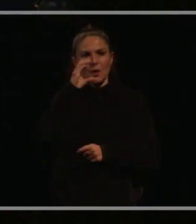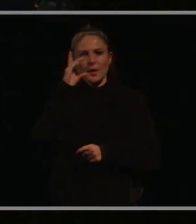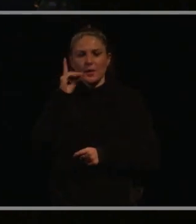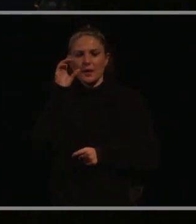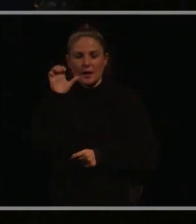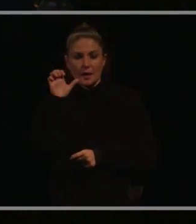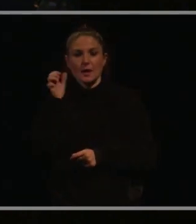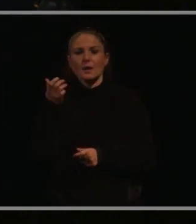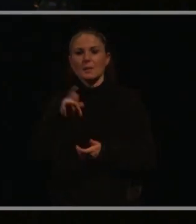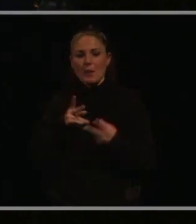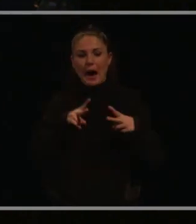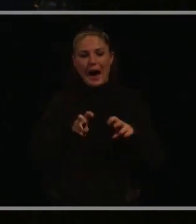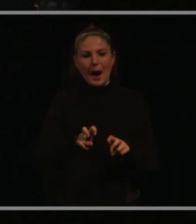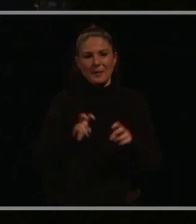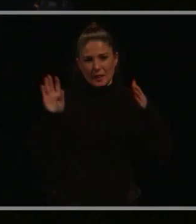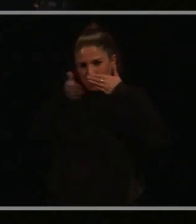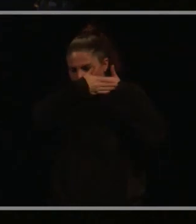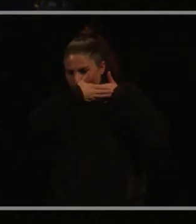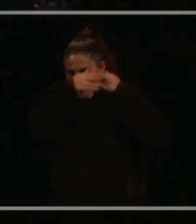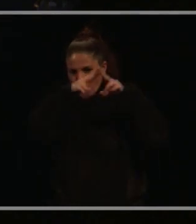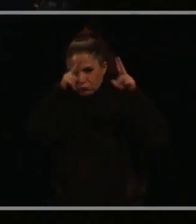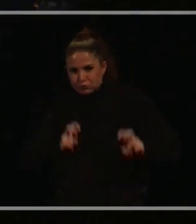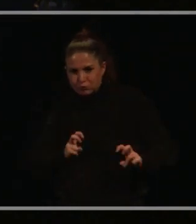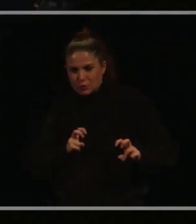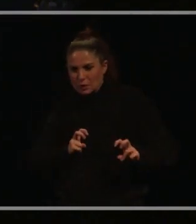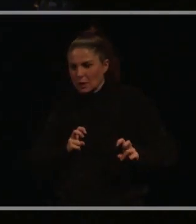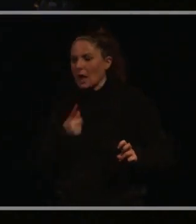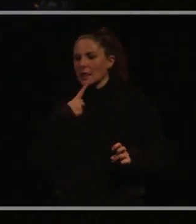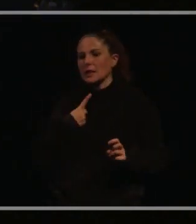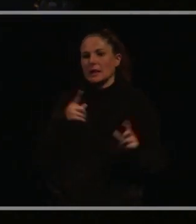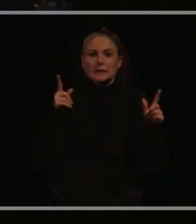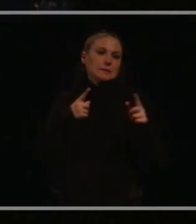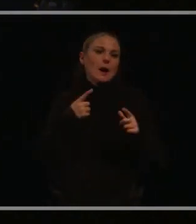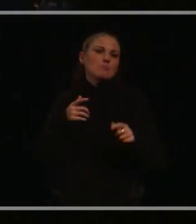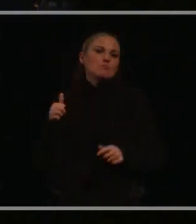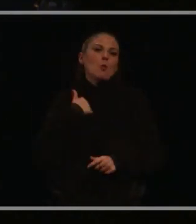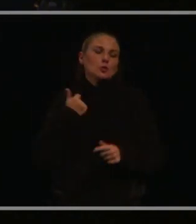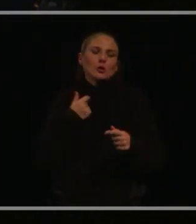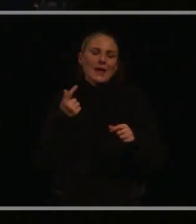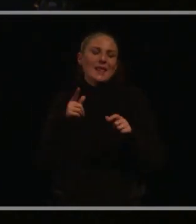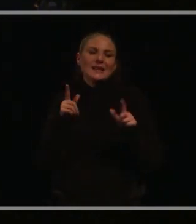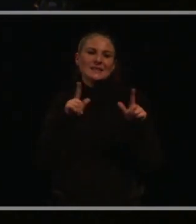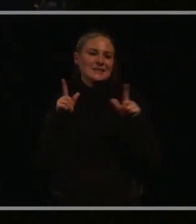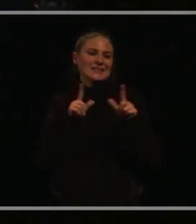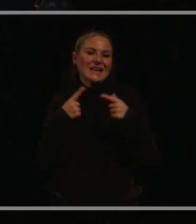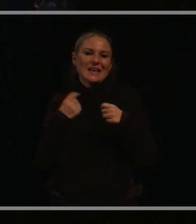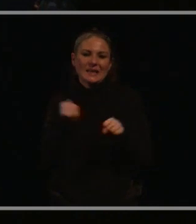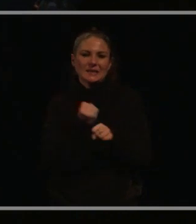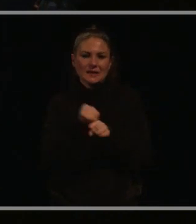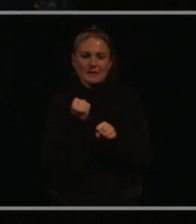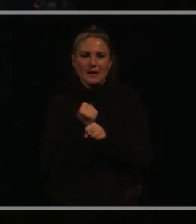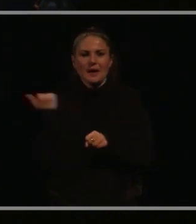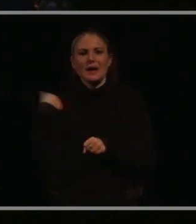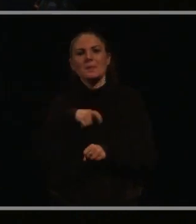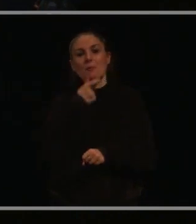confinamiento y que muestra la posibilidad de teletrabajar. Son datos de Reino Unido, pero son perfectamente replicables a cualquier